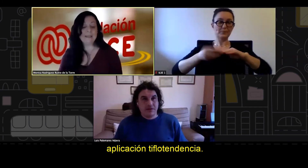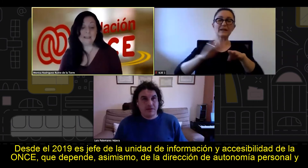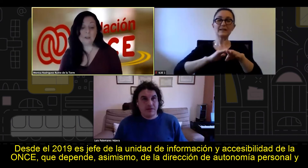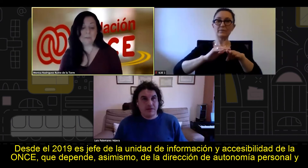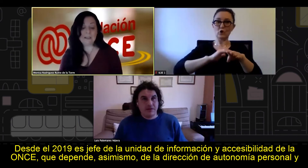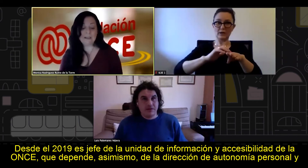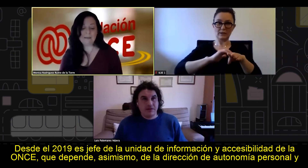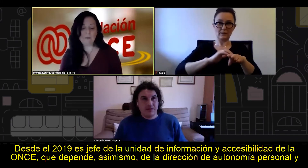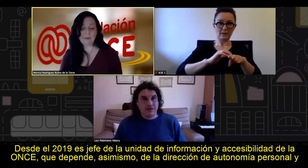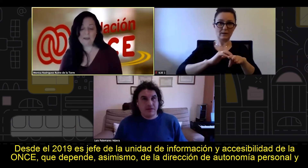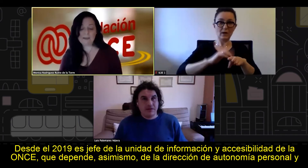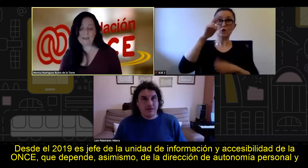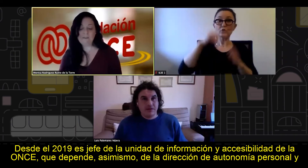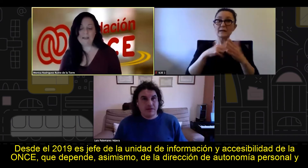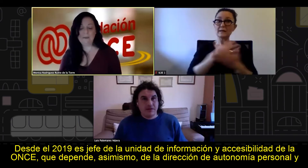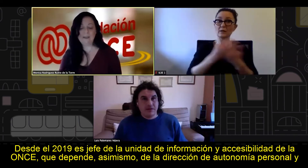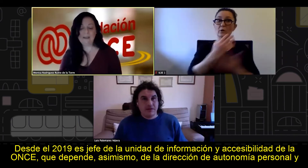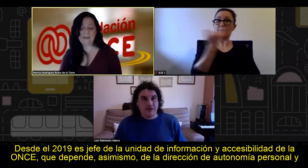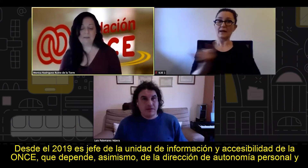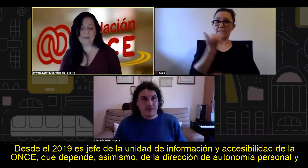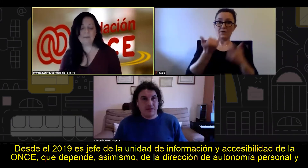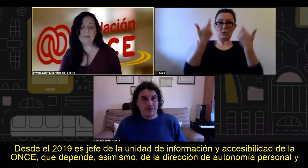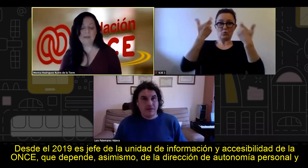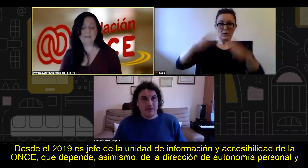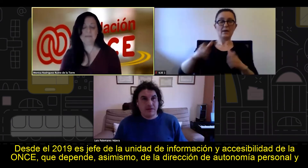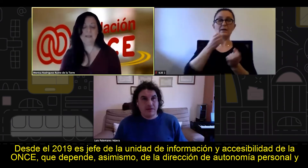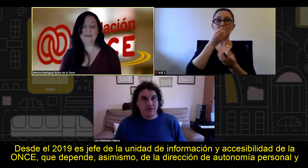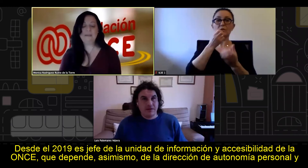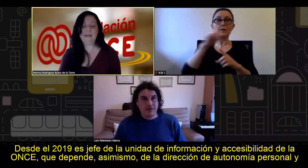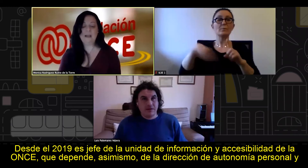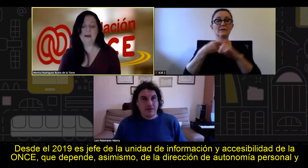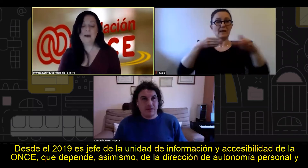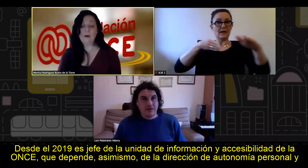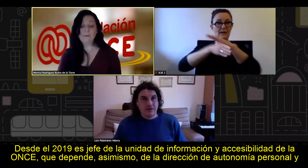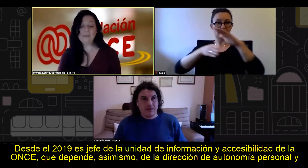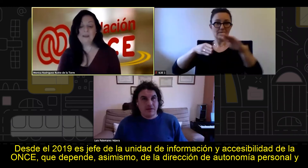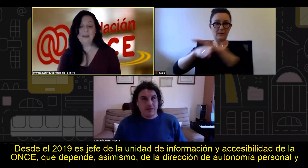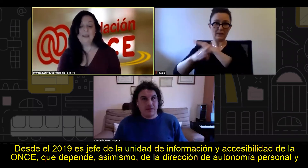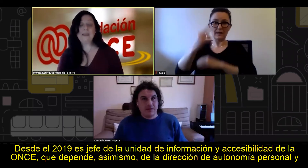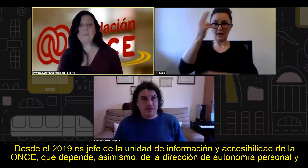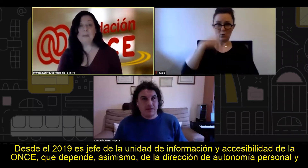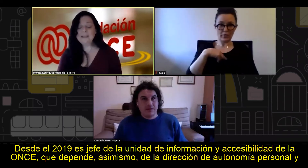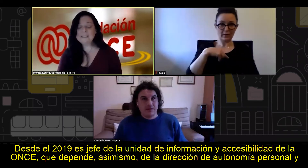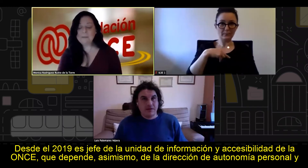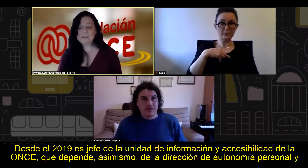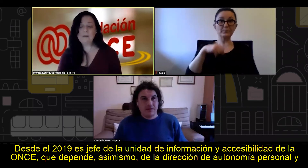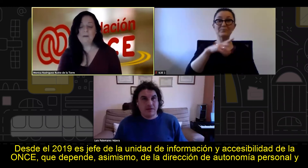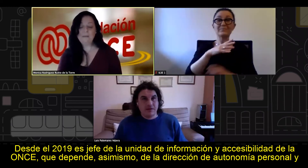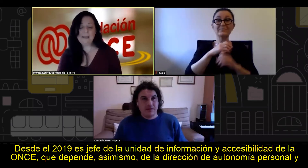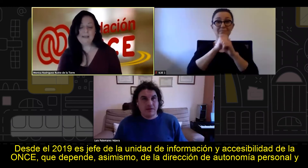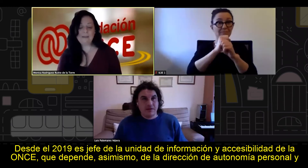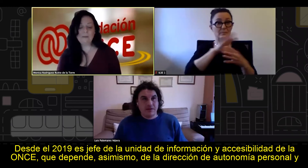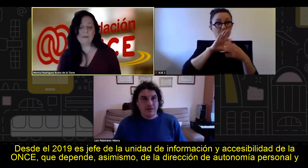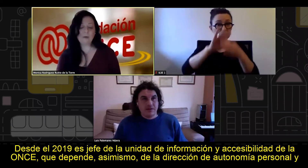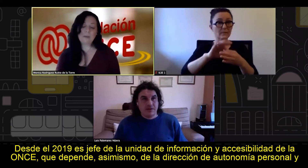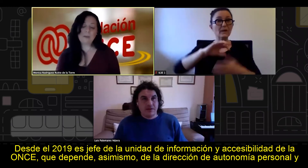Desde el 2019 es jefe de la Unidad de Información y Accesibilidad de la ONCE, que depende asimismo de la